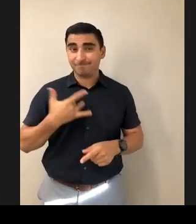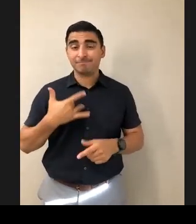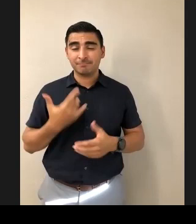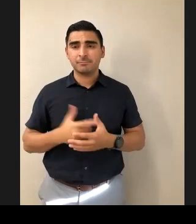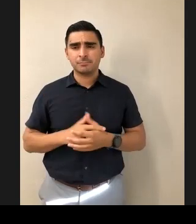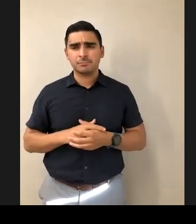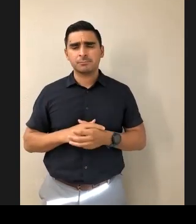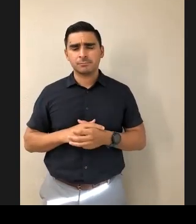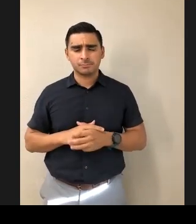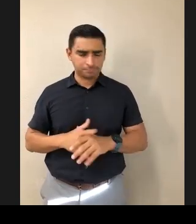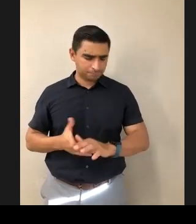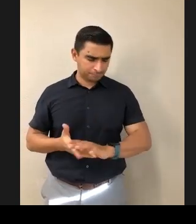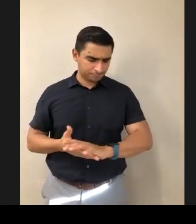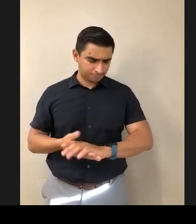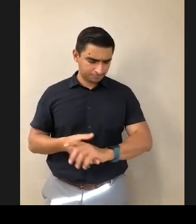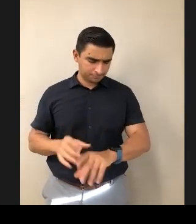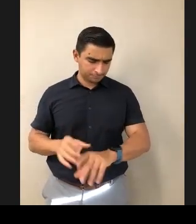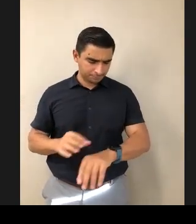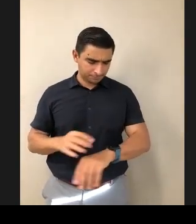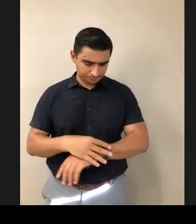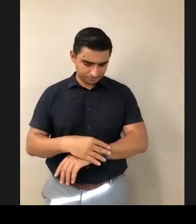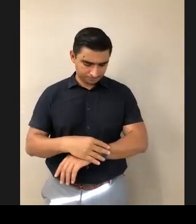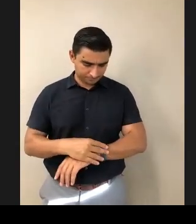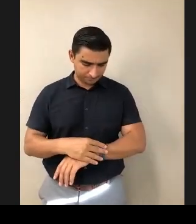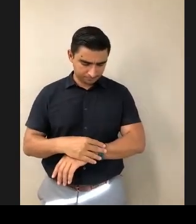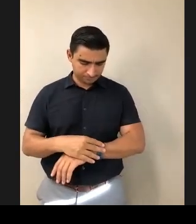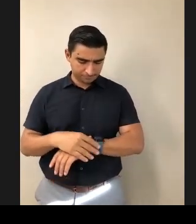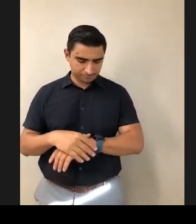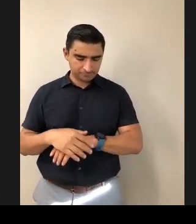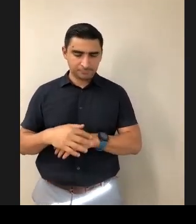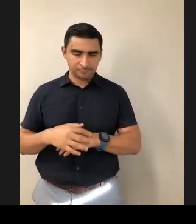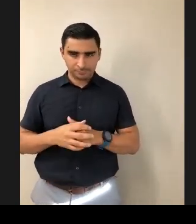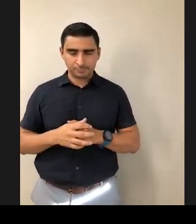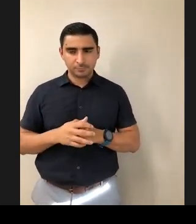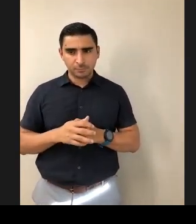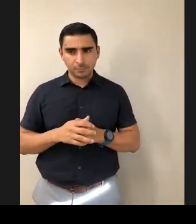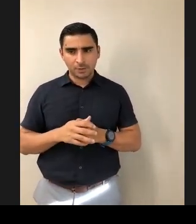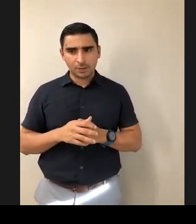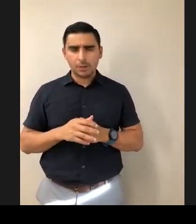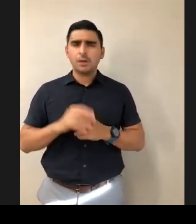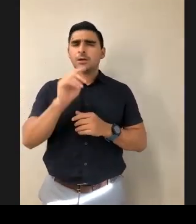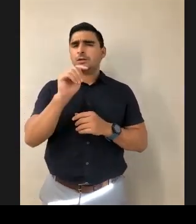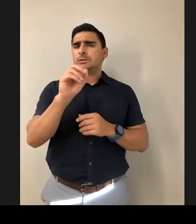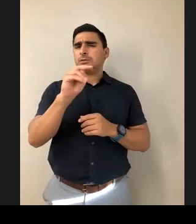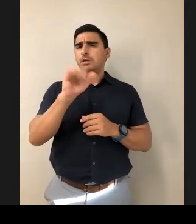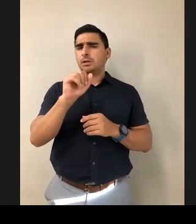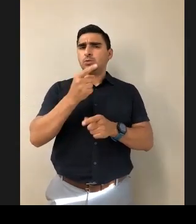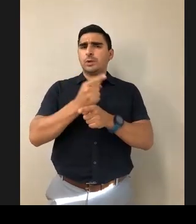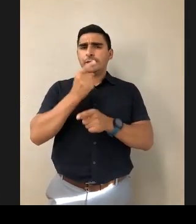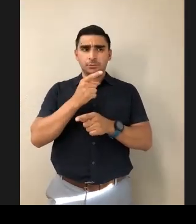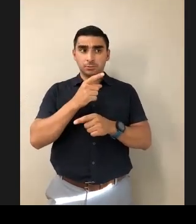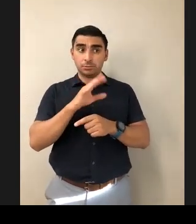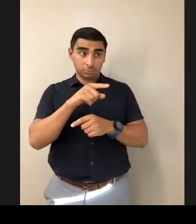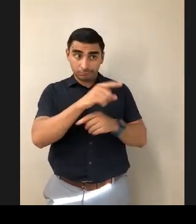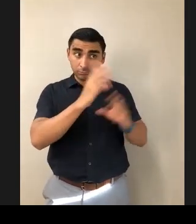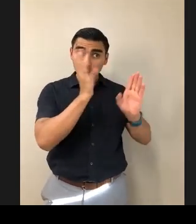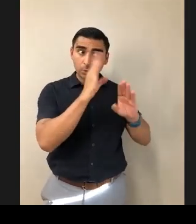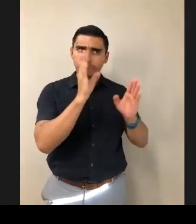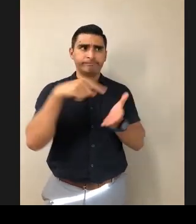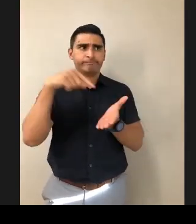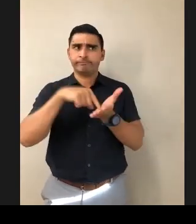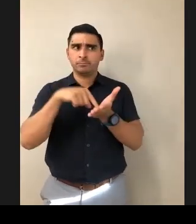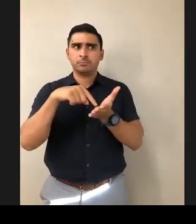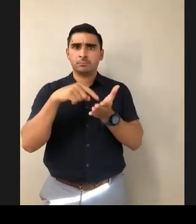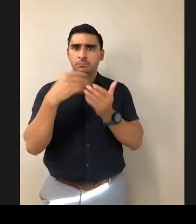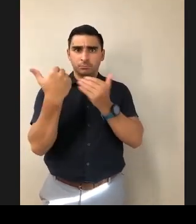Realmente estoy de acuerdo con lo que acaban de decir. Tania tiene razón. Hay diferentes tipos de responsabilidad